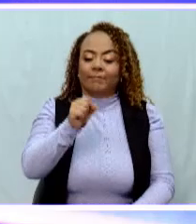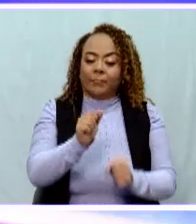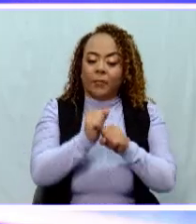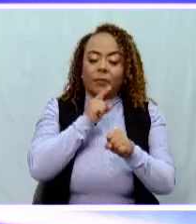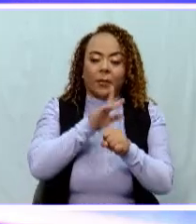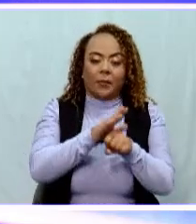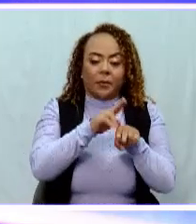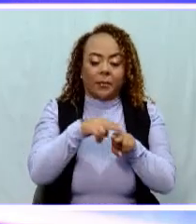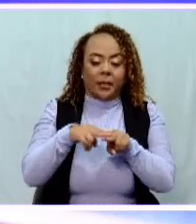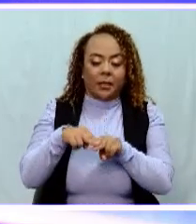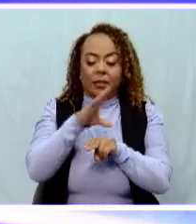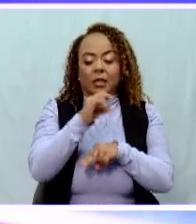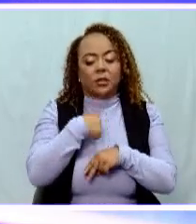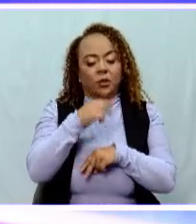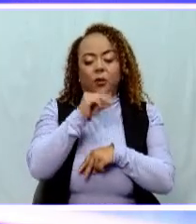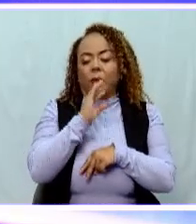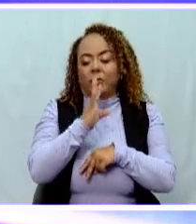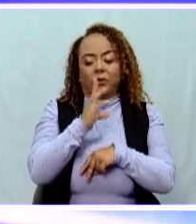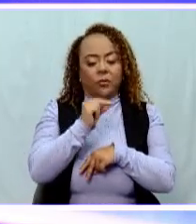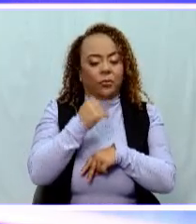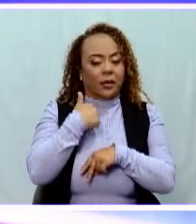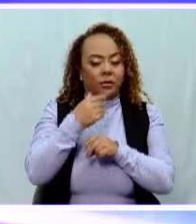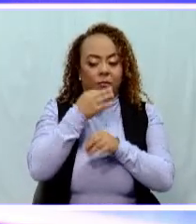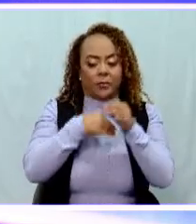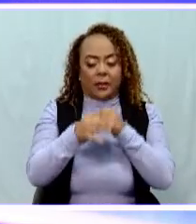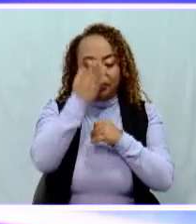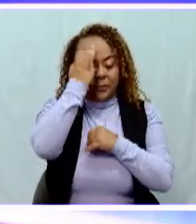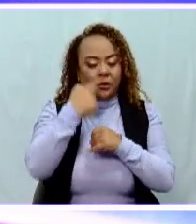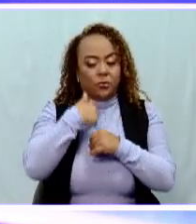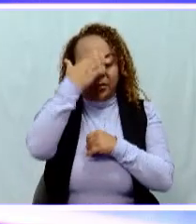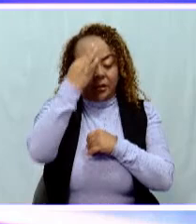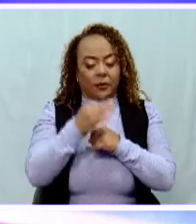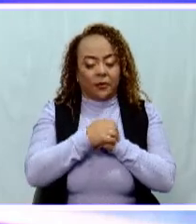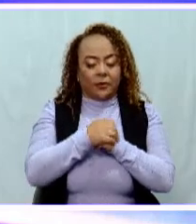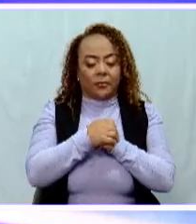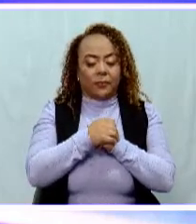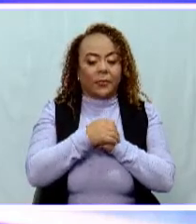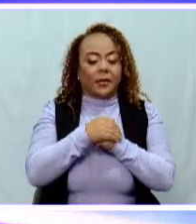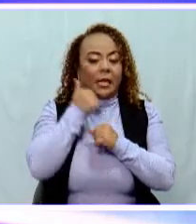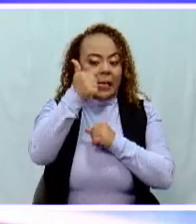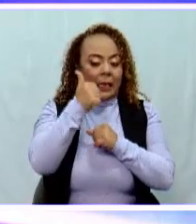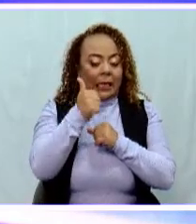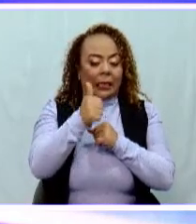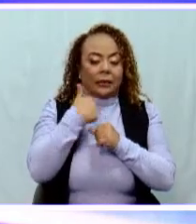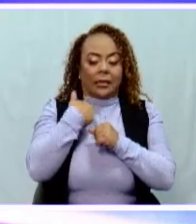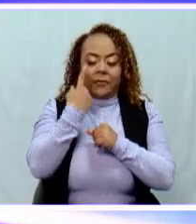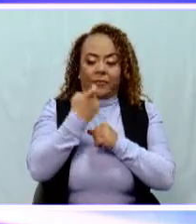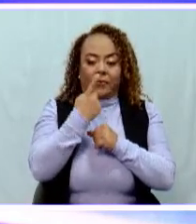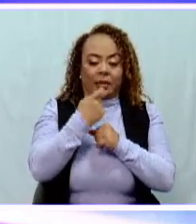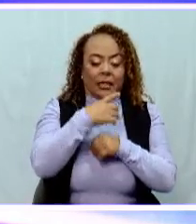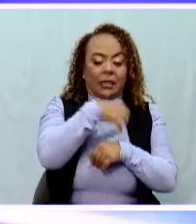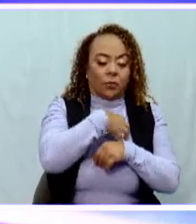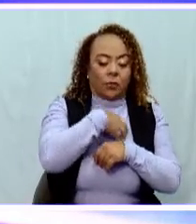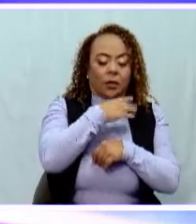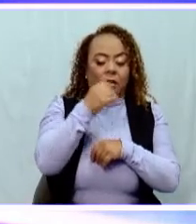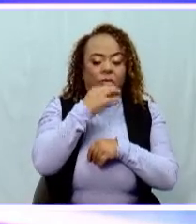banquillo y no hablo que no tenga suplentes yo creo que la liga tiene una grada grande entre el equipo titular y el equipo suplente